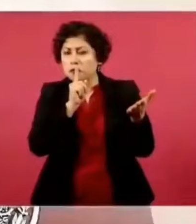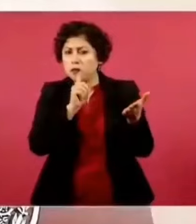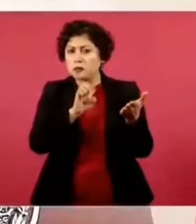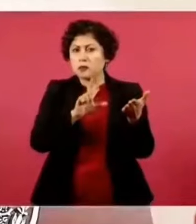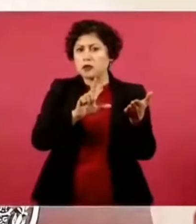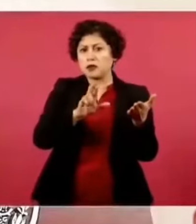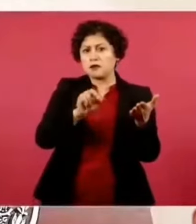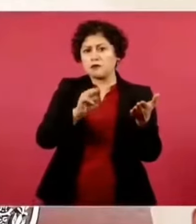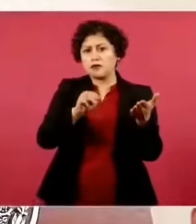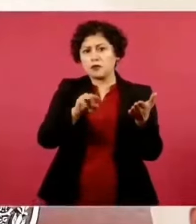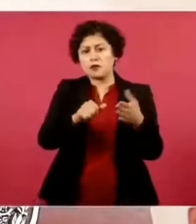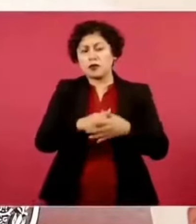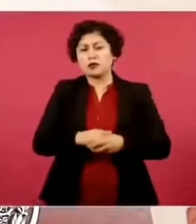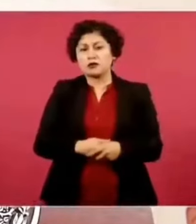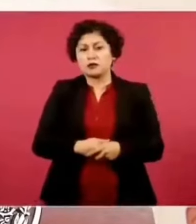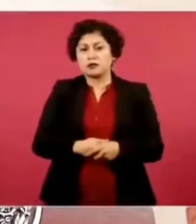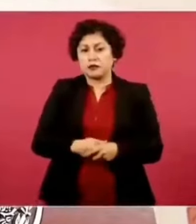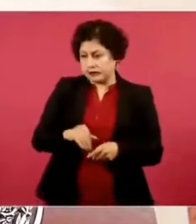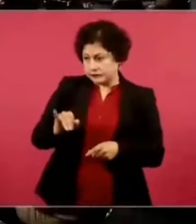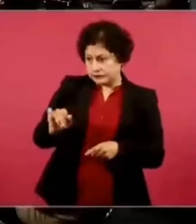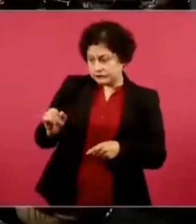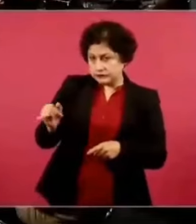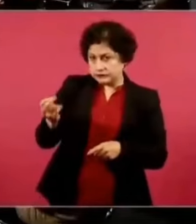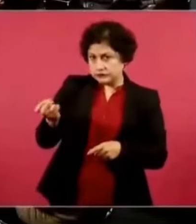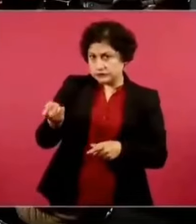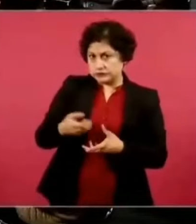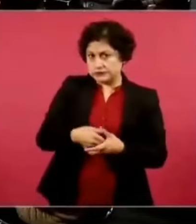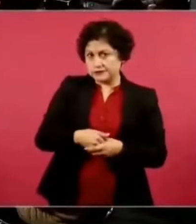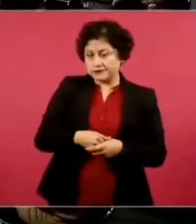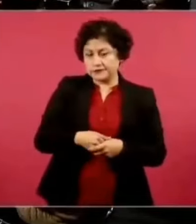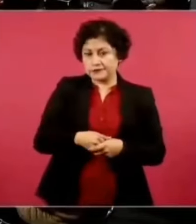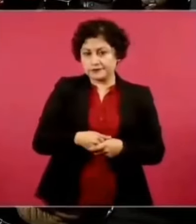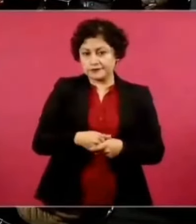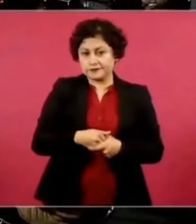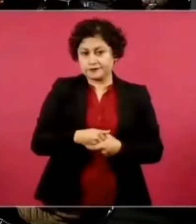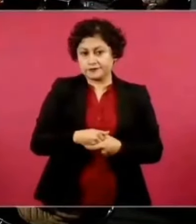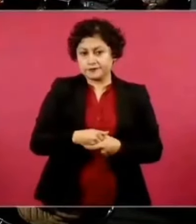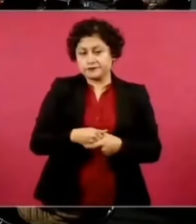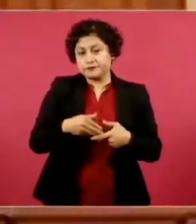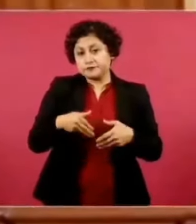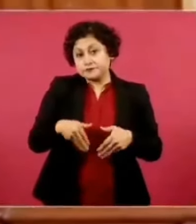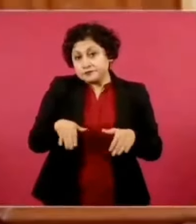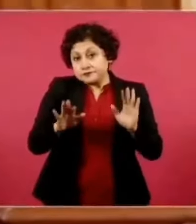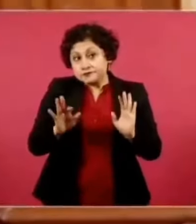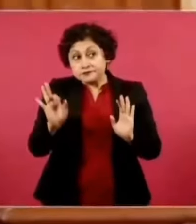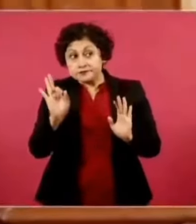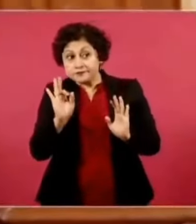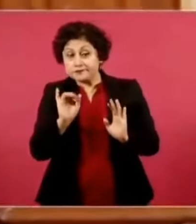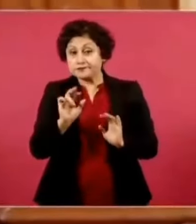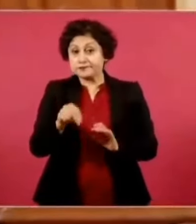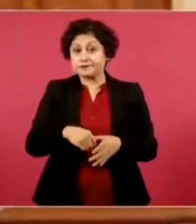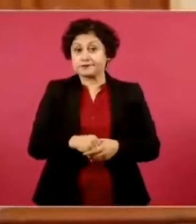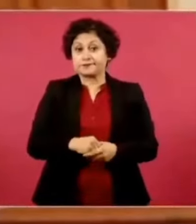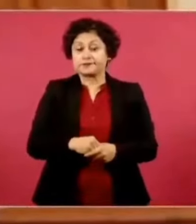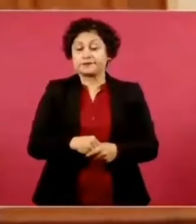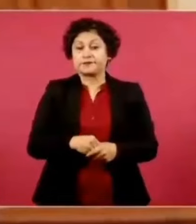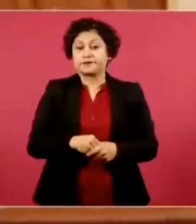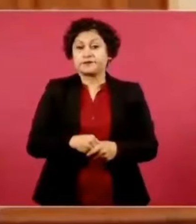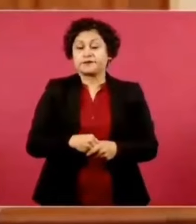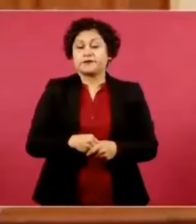¿De las memorias de Sarkozy? Sí. No, que yo sé. Bueno, a lo mejor sí. Citaron, pero no sé. No sé.